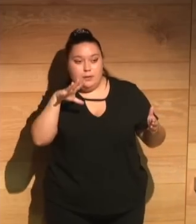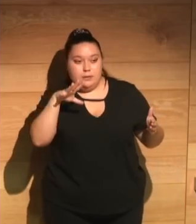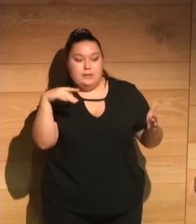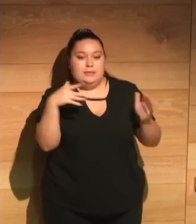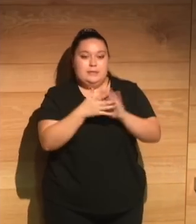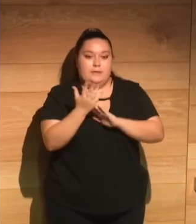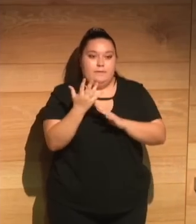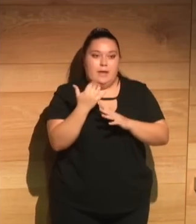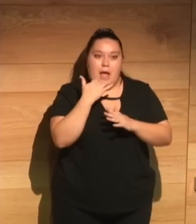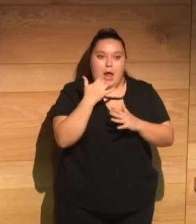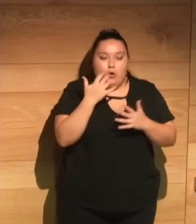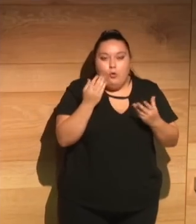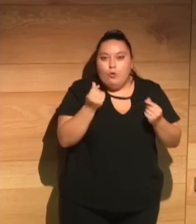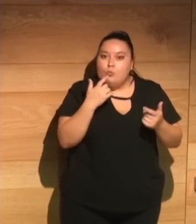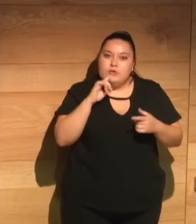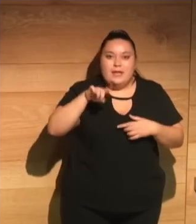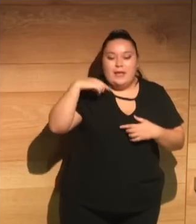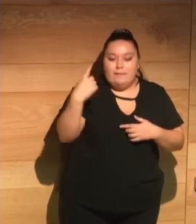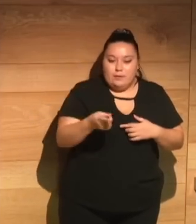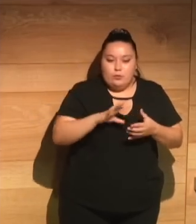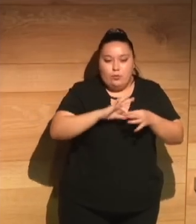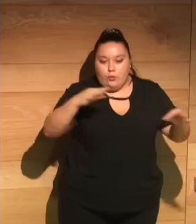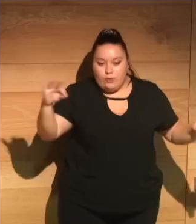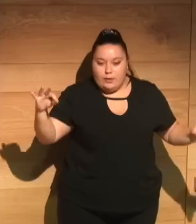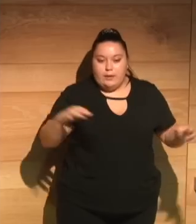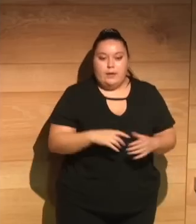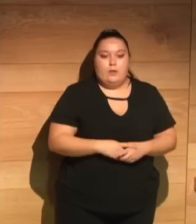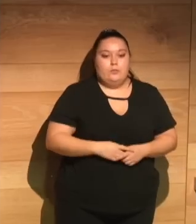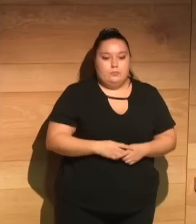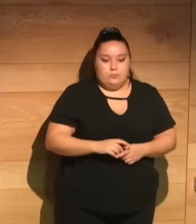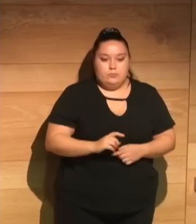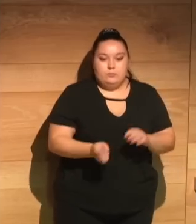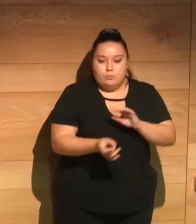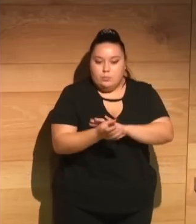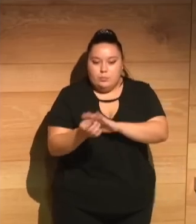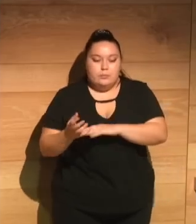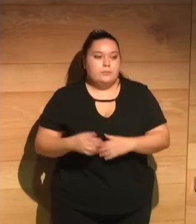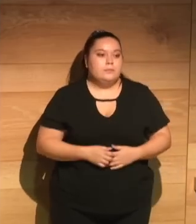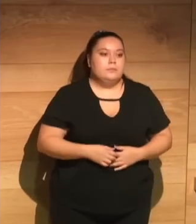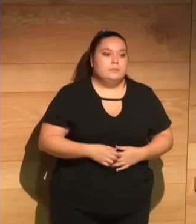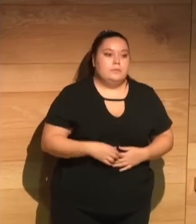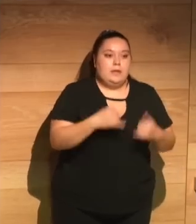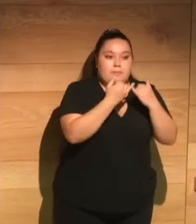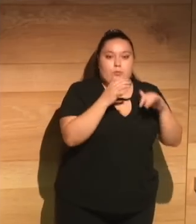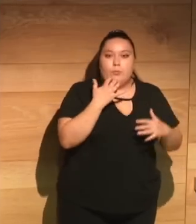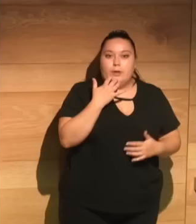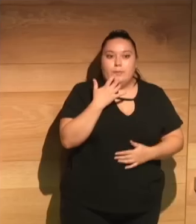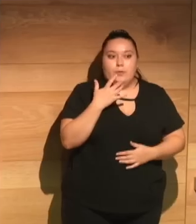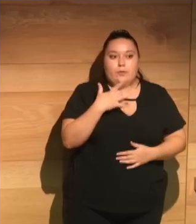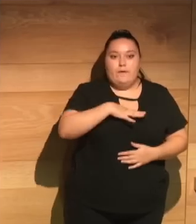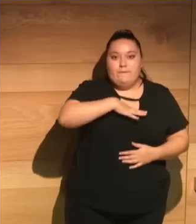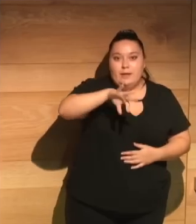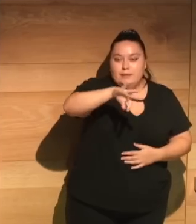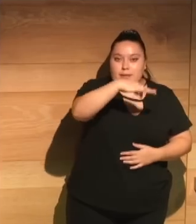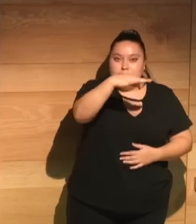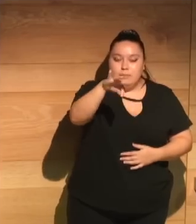de fundido encadenado que genera efectos. Claro, estamos hablando de cine ya. Bueno, es que llegaron a hacer espectáculos, por ejemplo, como las